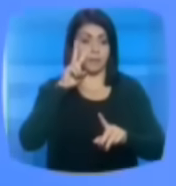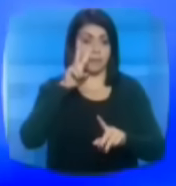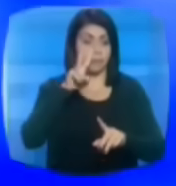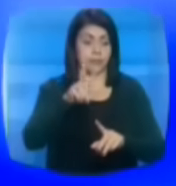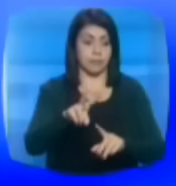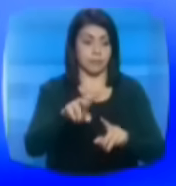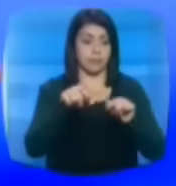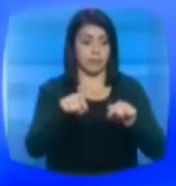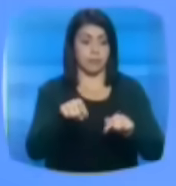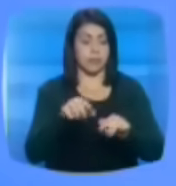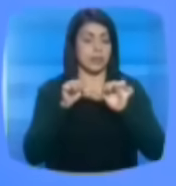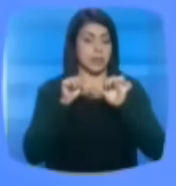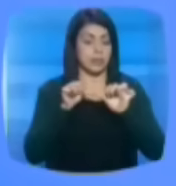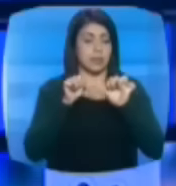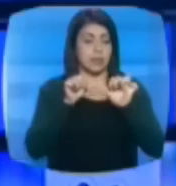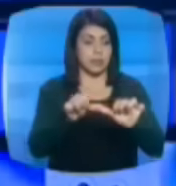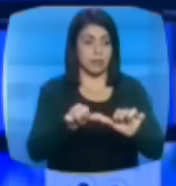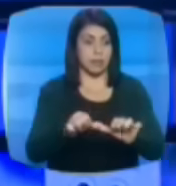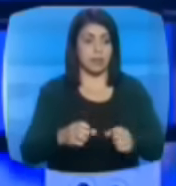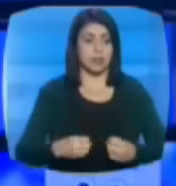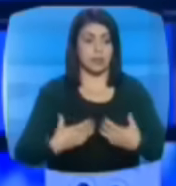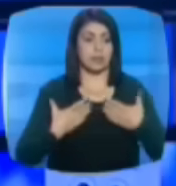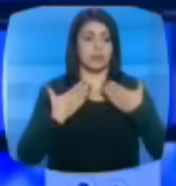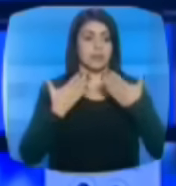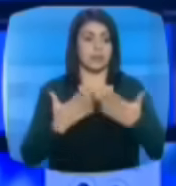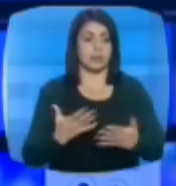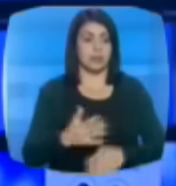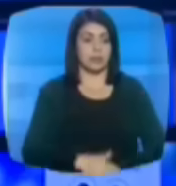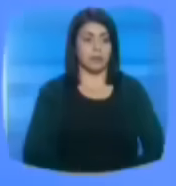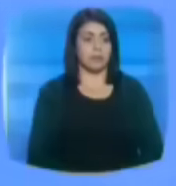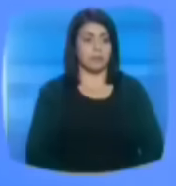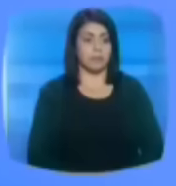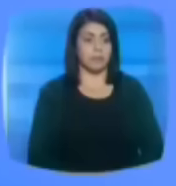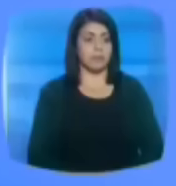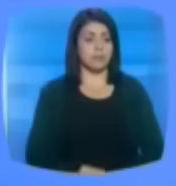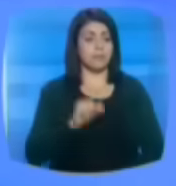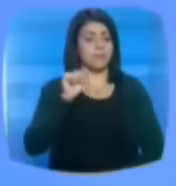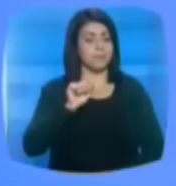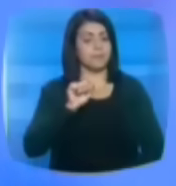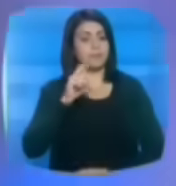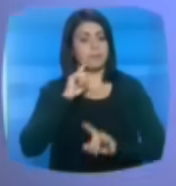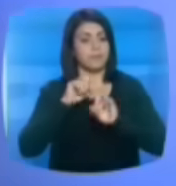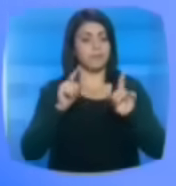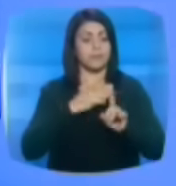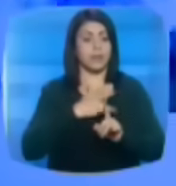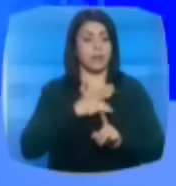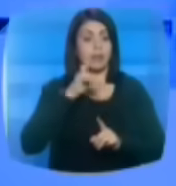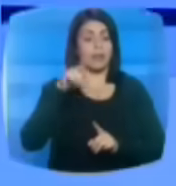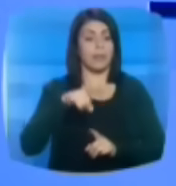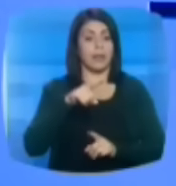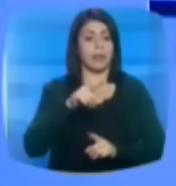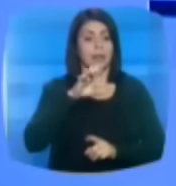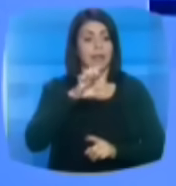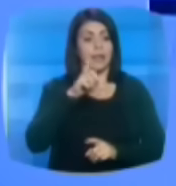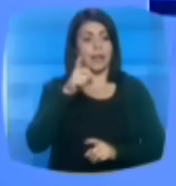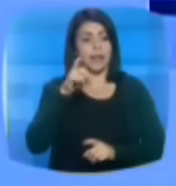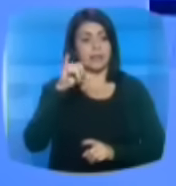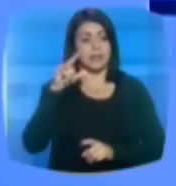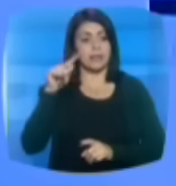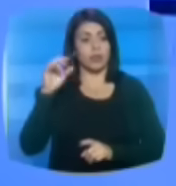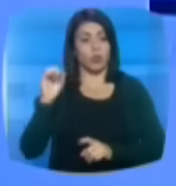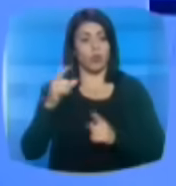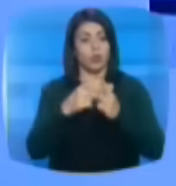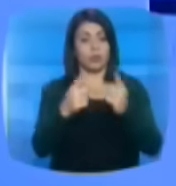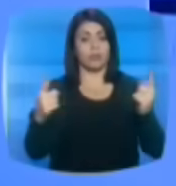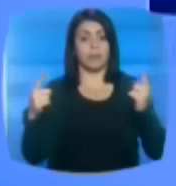quizás la constancia, el entusiasmo, correctamente. ¿Sí? Ahora siento que el éxito también está en rodearte de